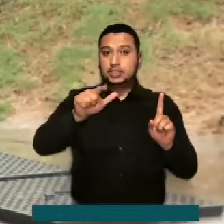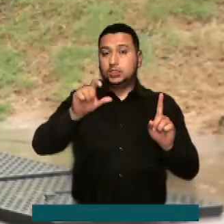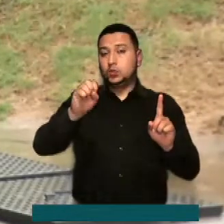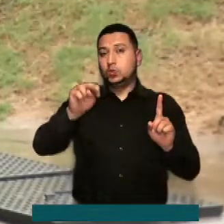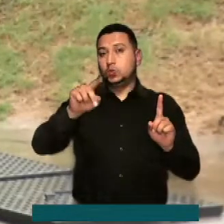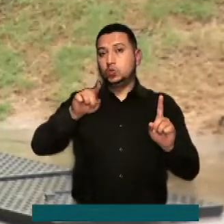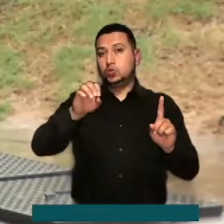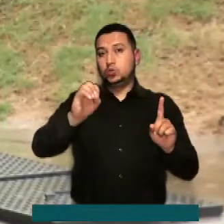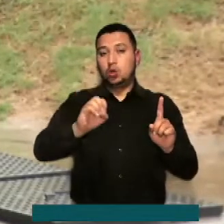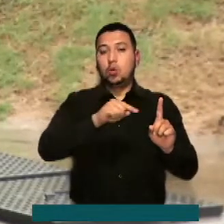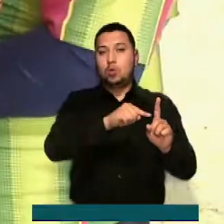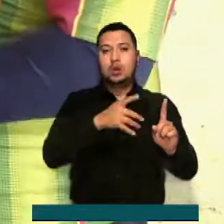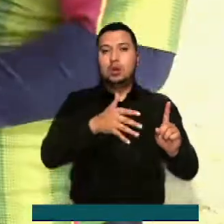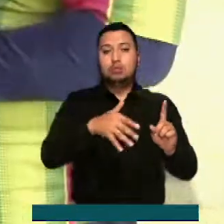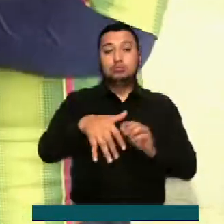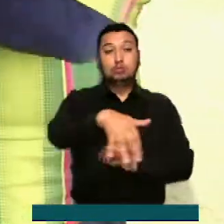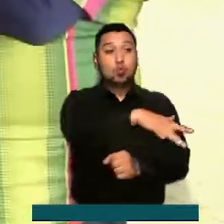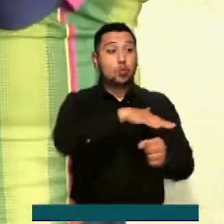cundinamarca